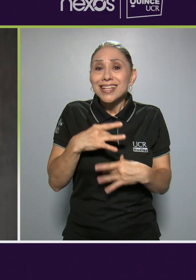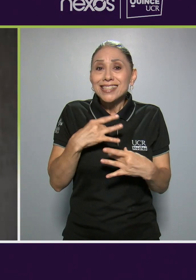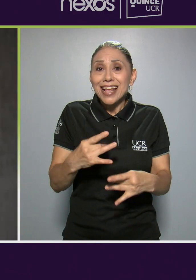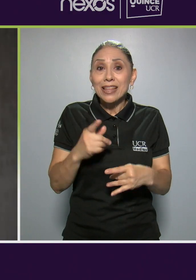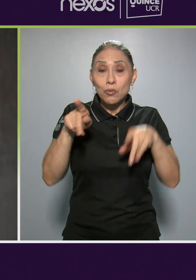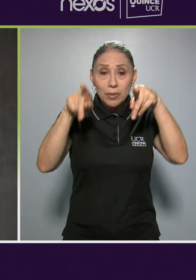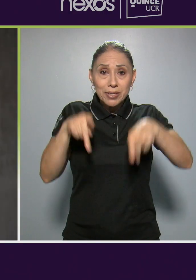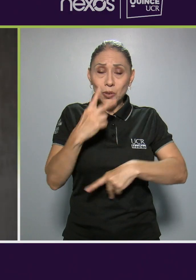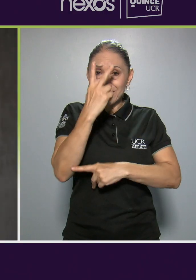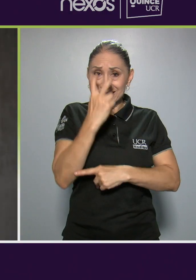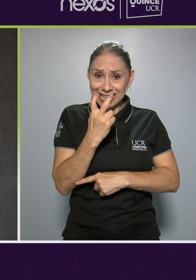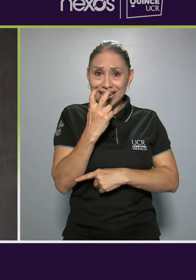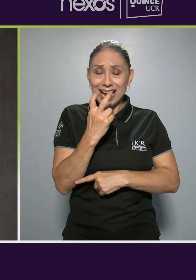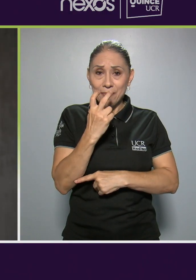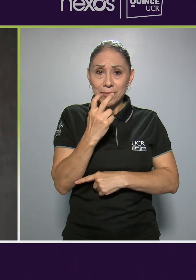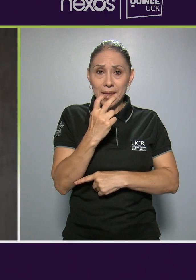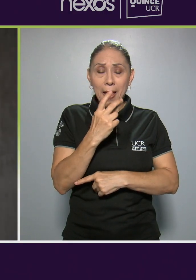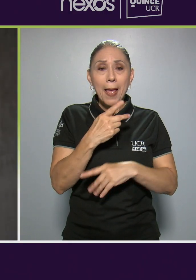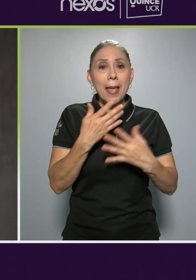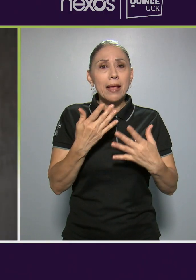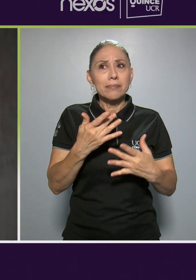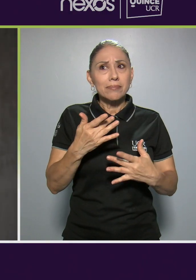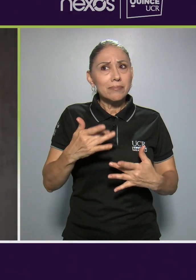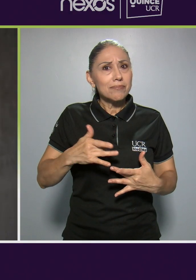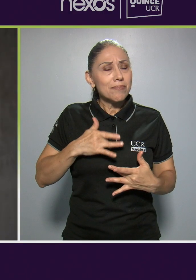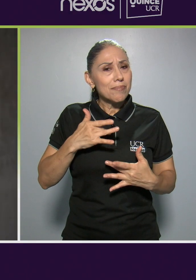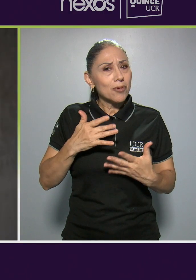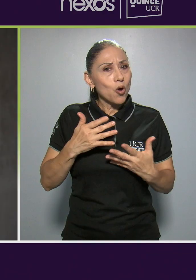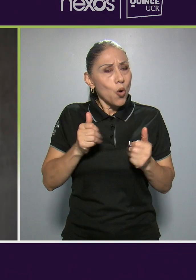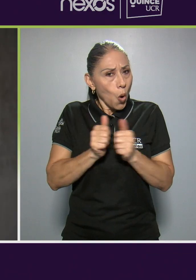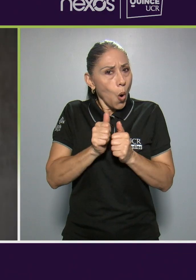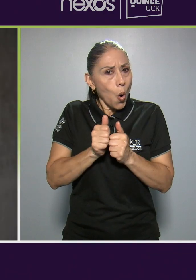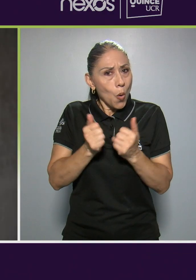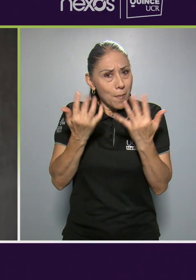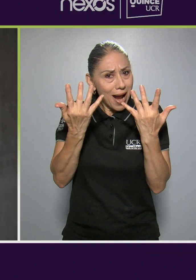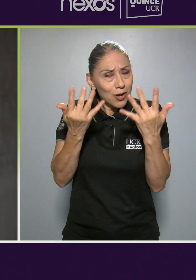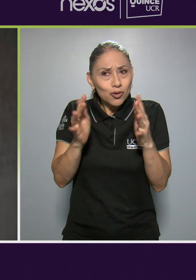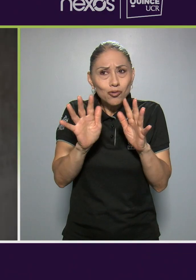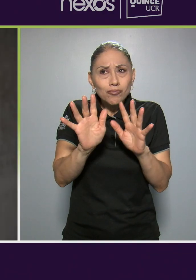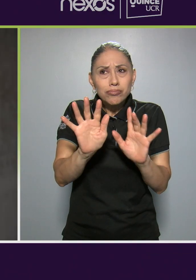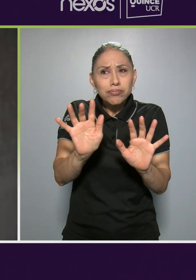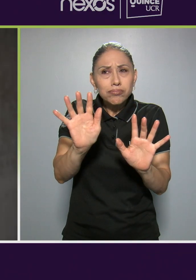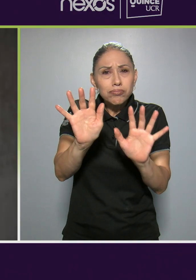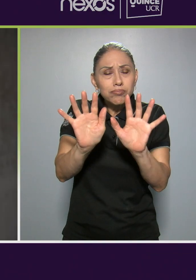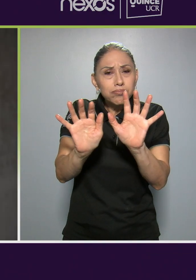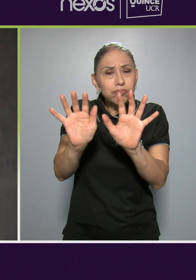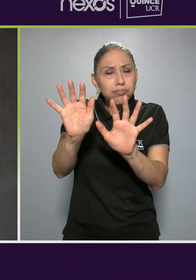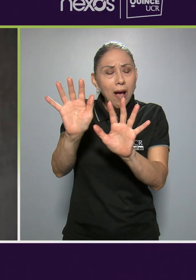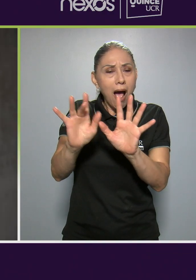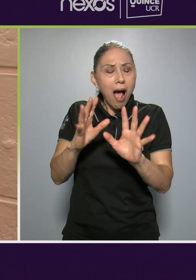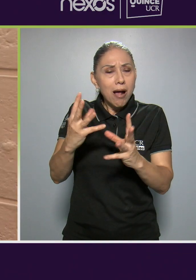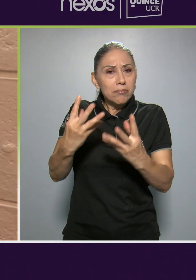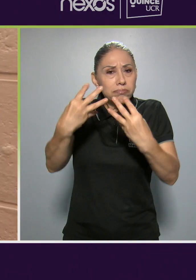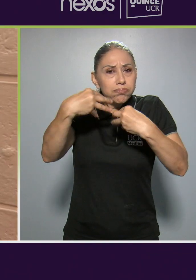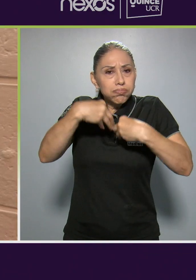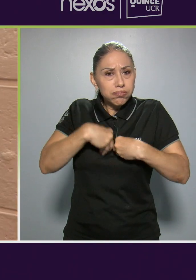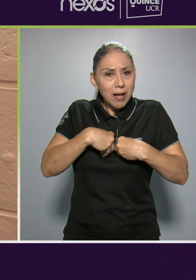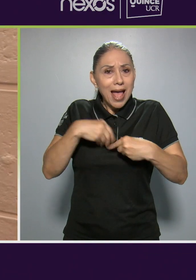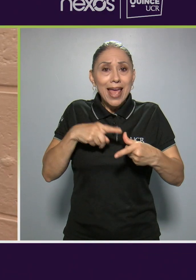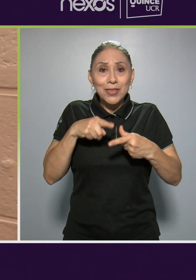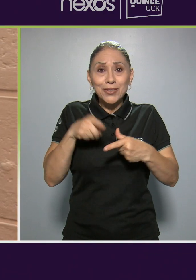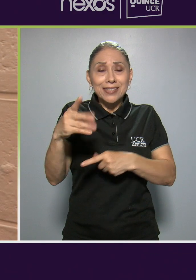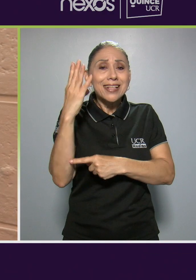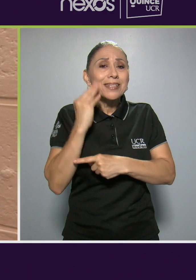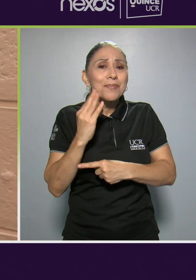persona ciega percibía las imágenes con sus propias manos, o sea, entonces toda la experiencia se enriquecía por